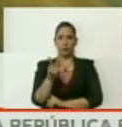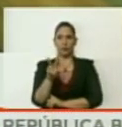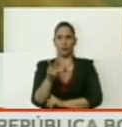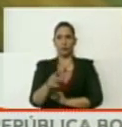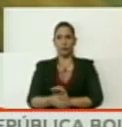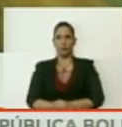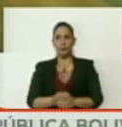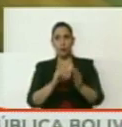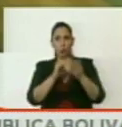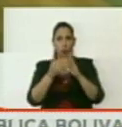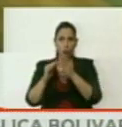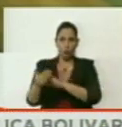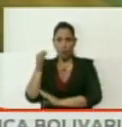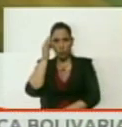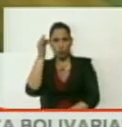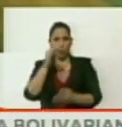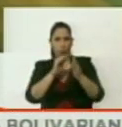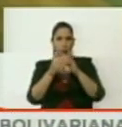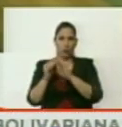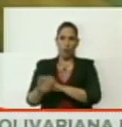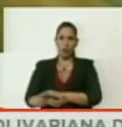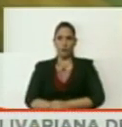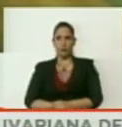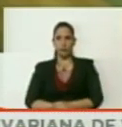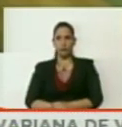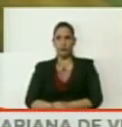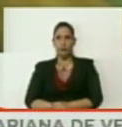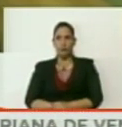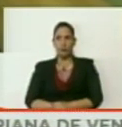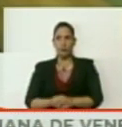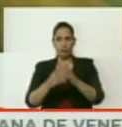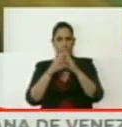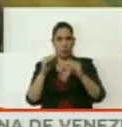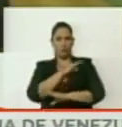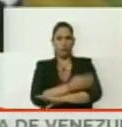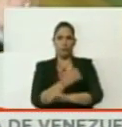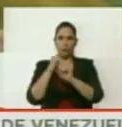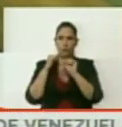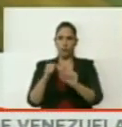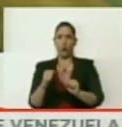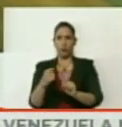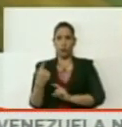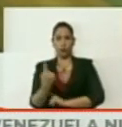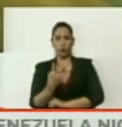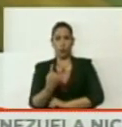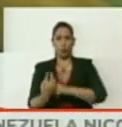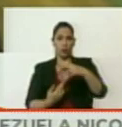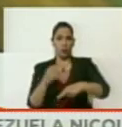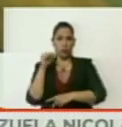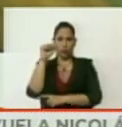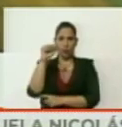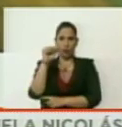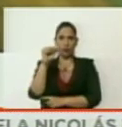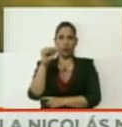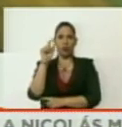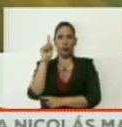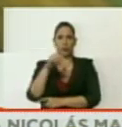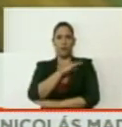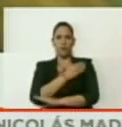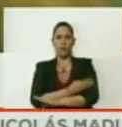las comunas, los consejos comunales, todas las fuerzas, no solo revolucionarias, las